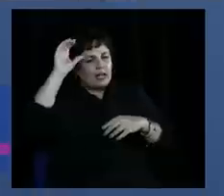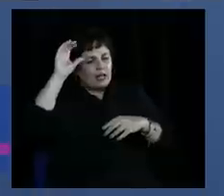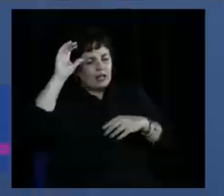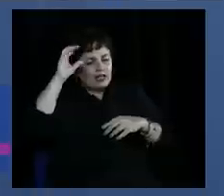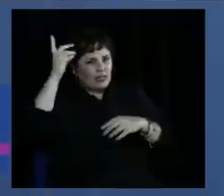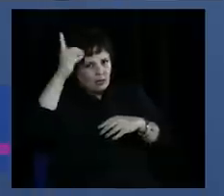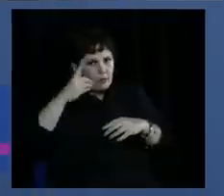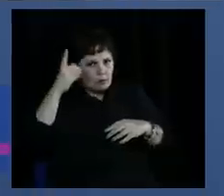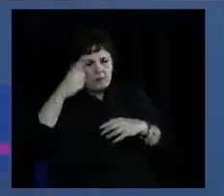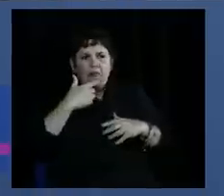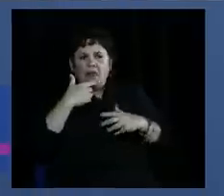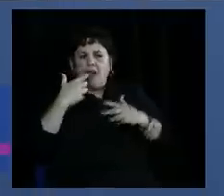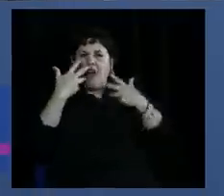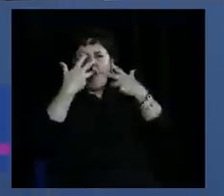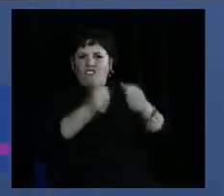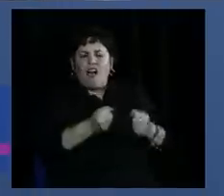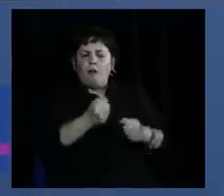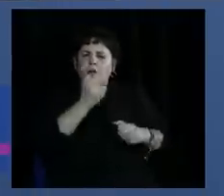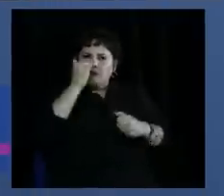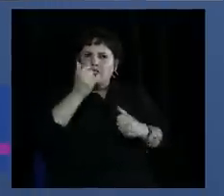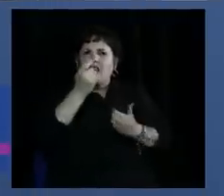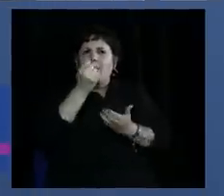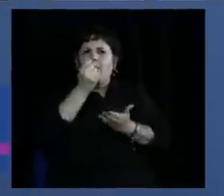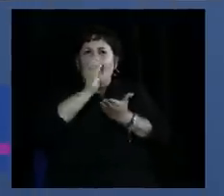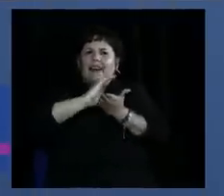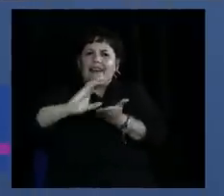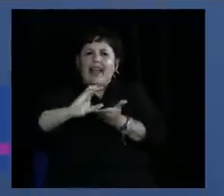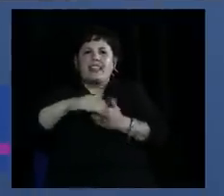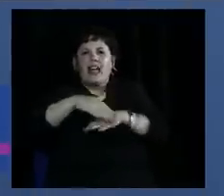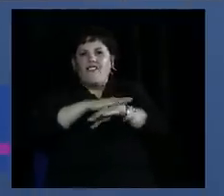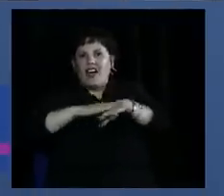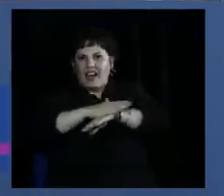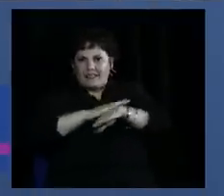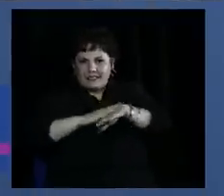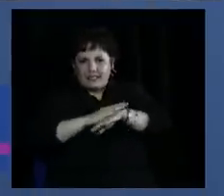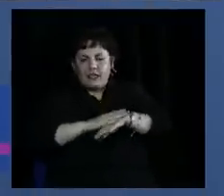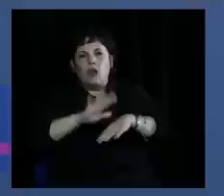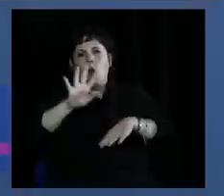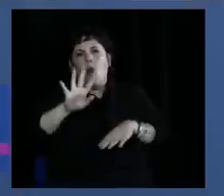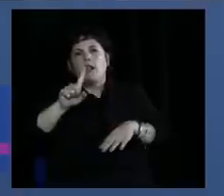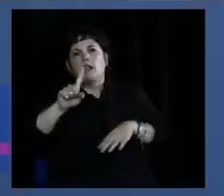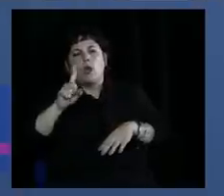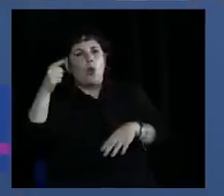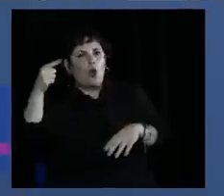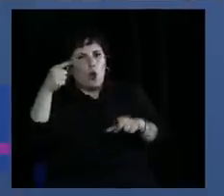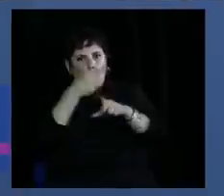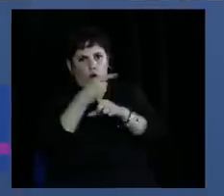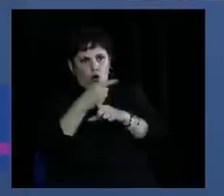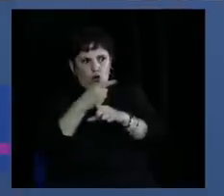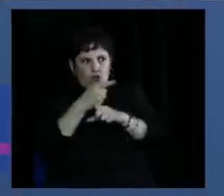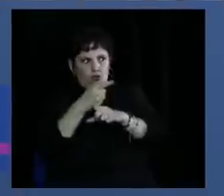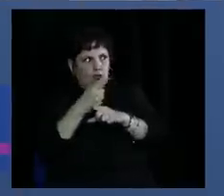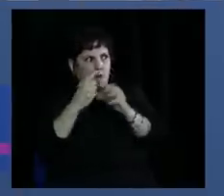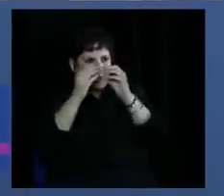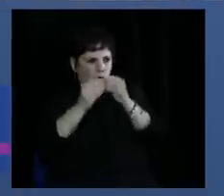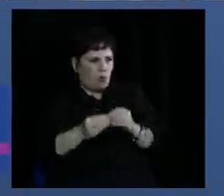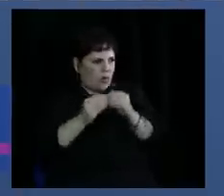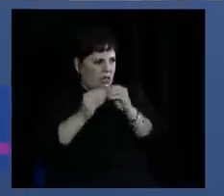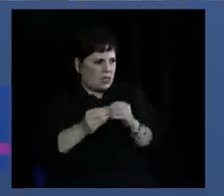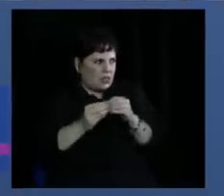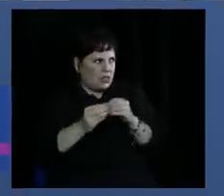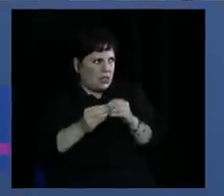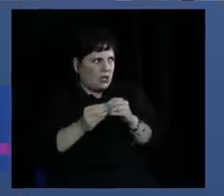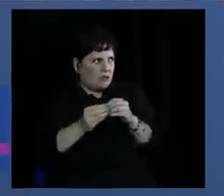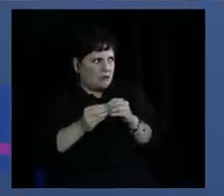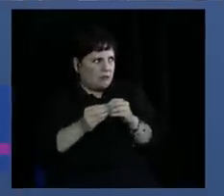del oficialismo están a favor de la renta básica. Y un 41% está en contra. Pero si uno hace las cuentas, se da cuenta que no